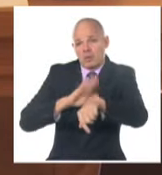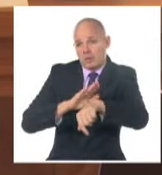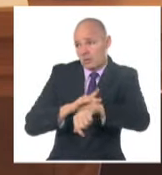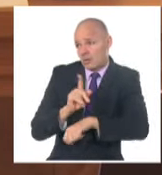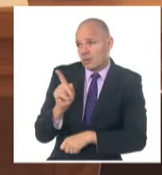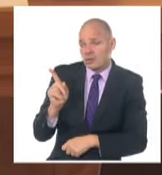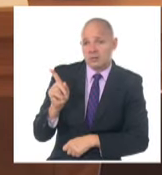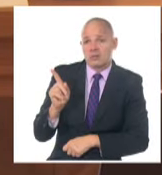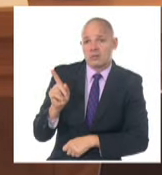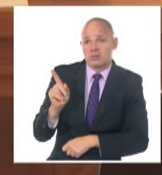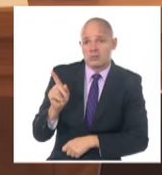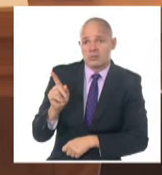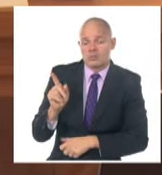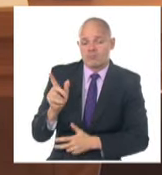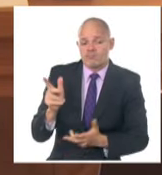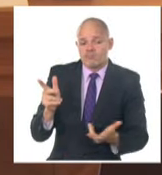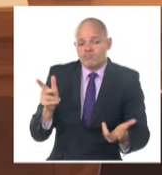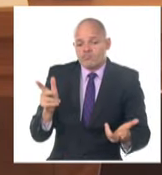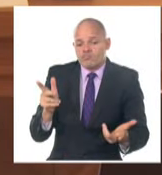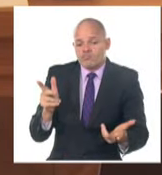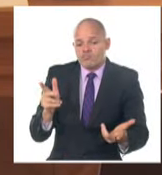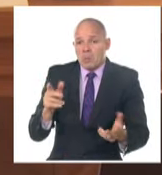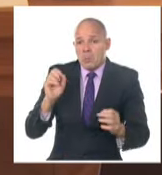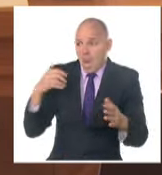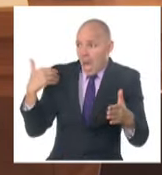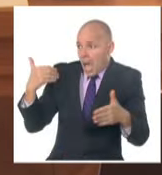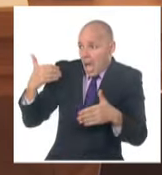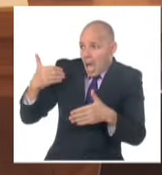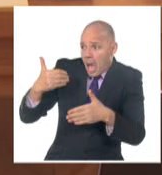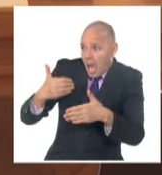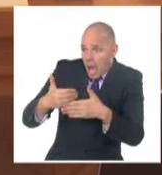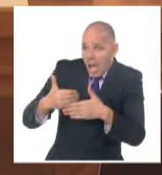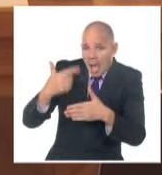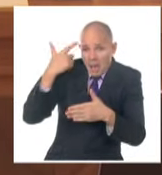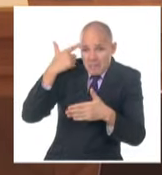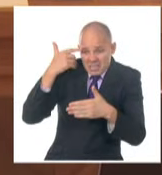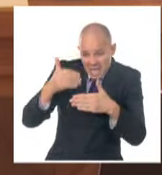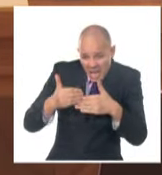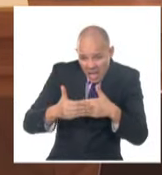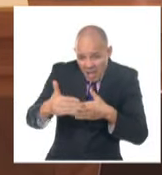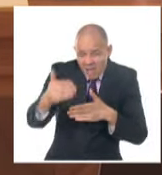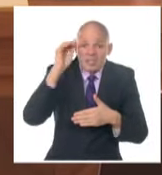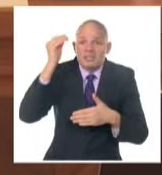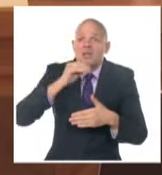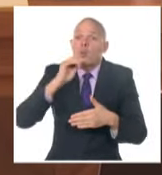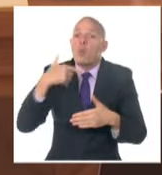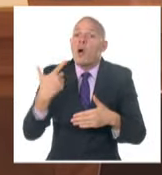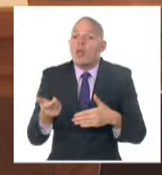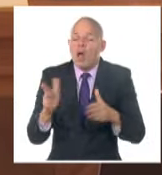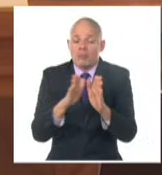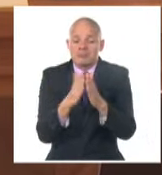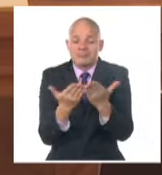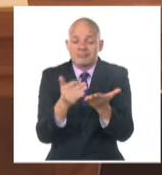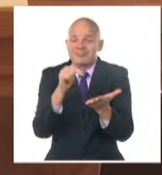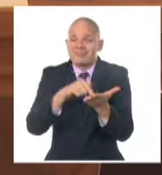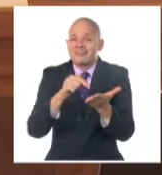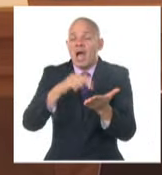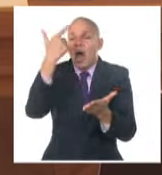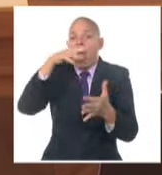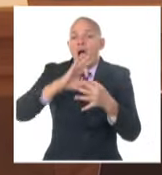actual, ninguno de los objetivos de desarrollo sostenible acordada en la Agenda